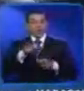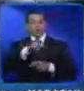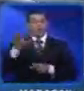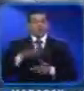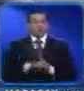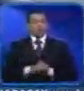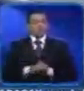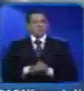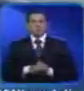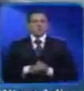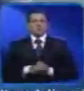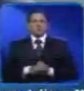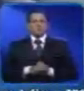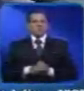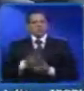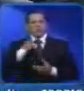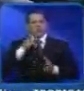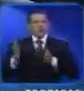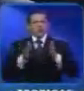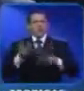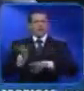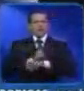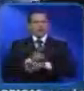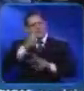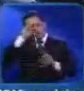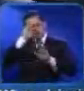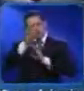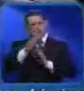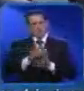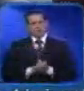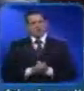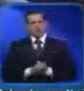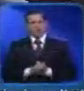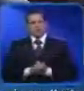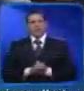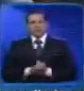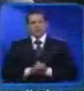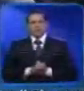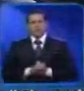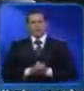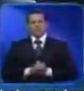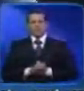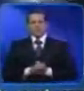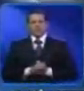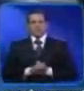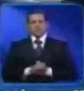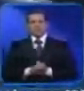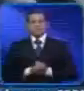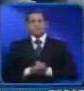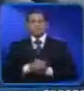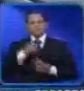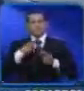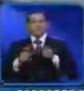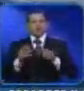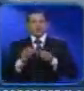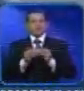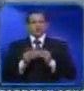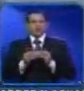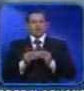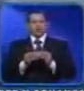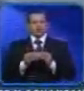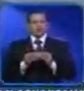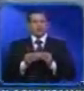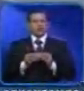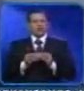No estamos de acuerdo porque esa es una vía rápida de llegar al destino, como nosotros somos mototaxistas, es una vía más rápida para llegar al